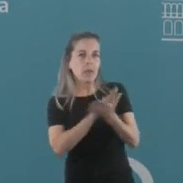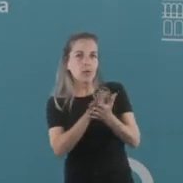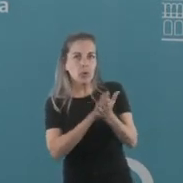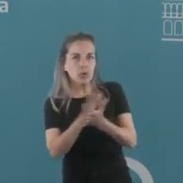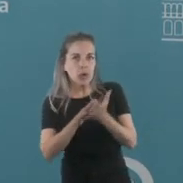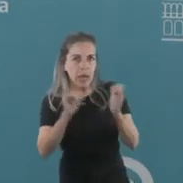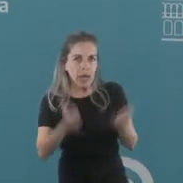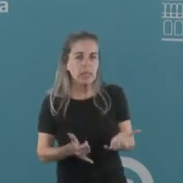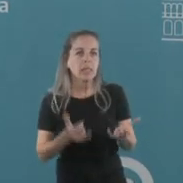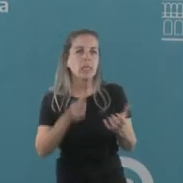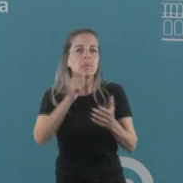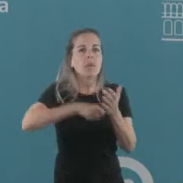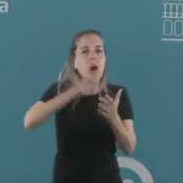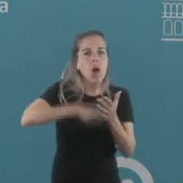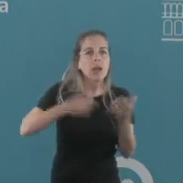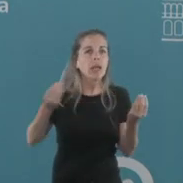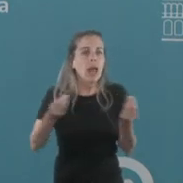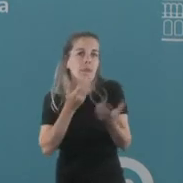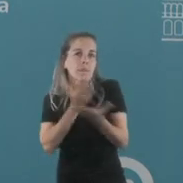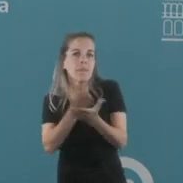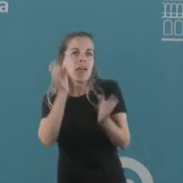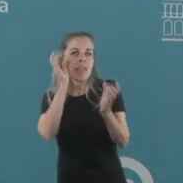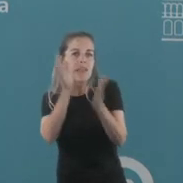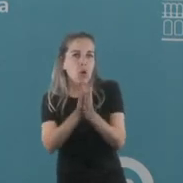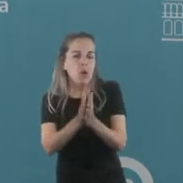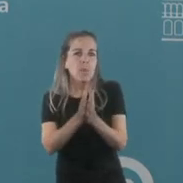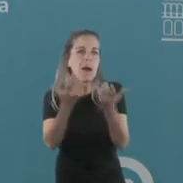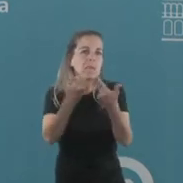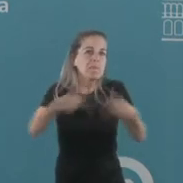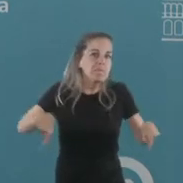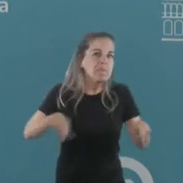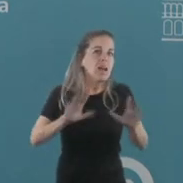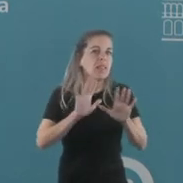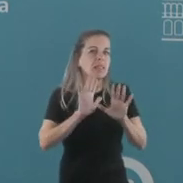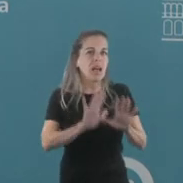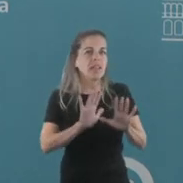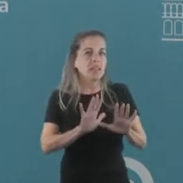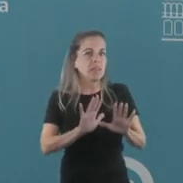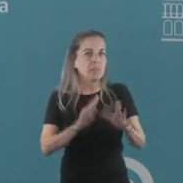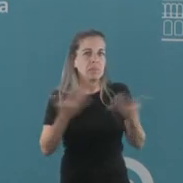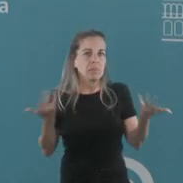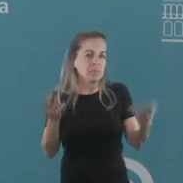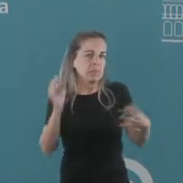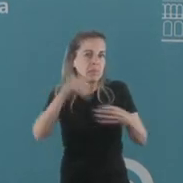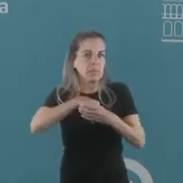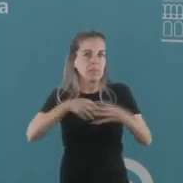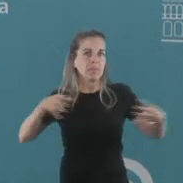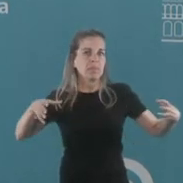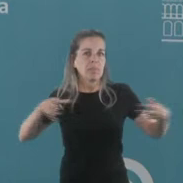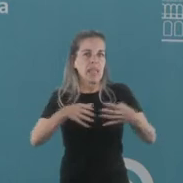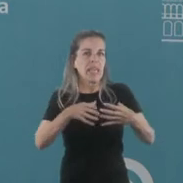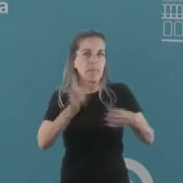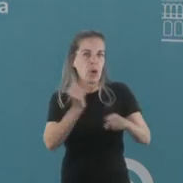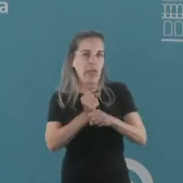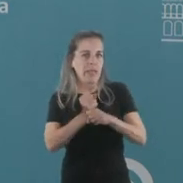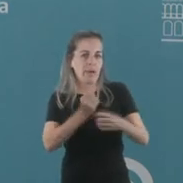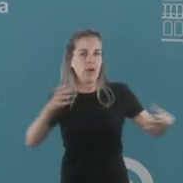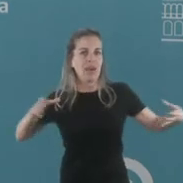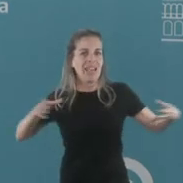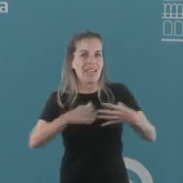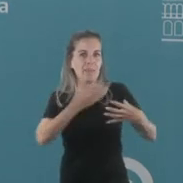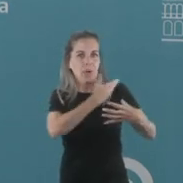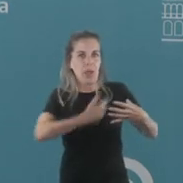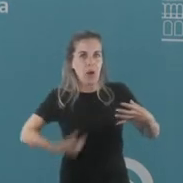corregir, enmendar lo que haya que enmendar, pedir disculpas cuando haya que pedir disculpas. De eso se trata, formar parte de un equipo que tiene que conducir los